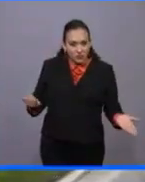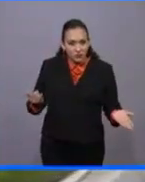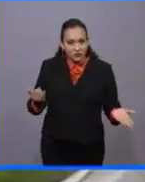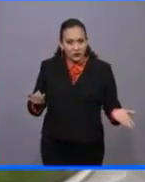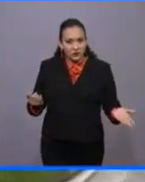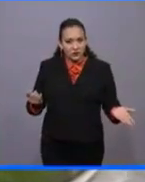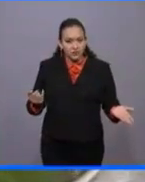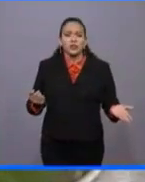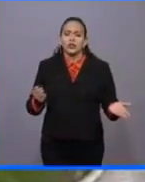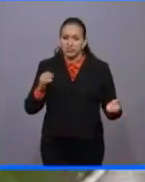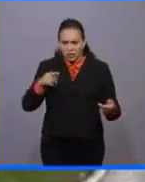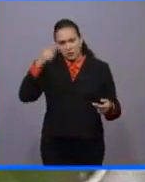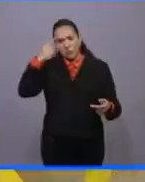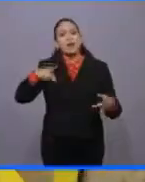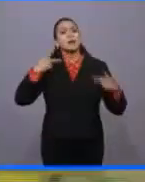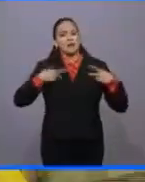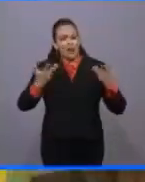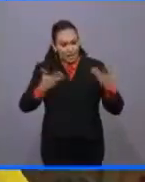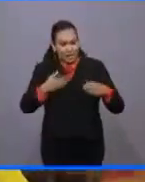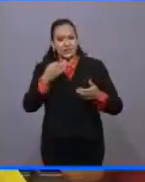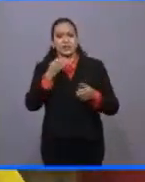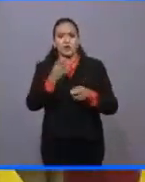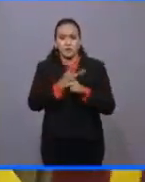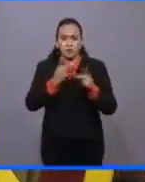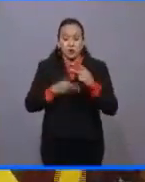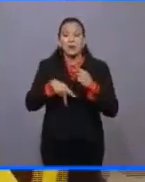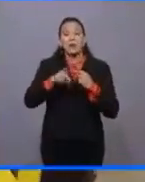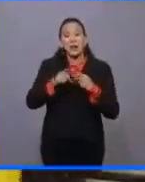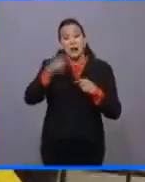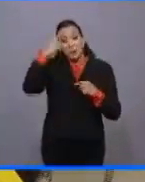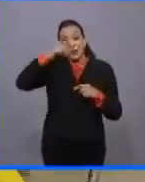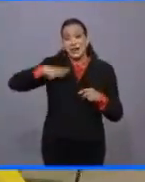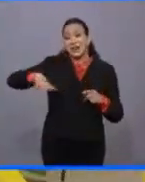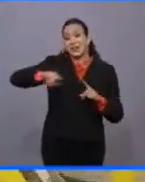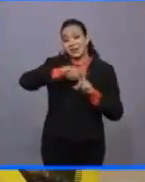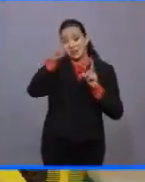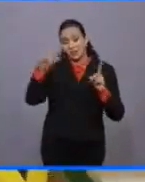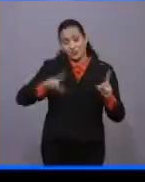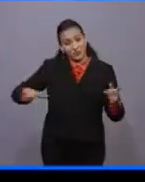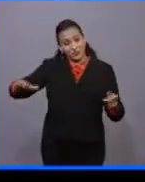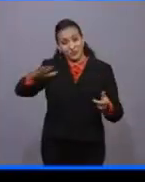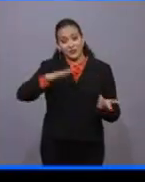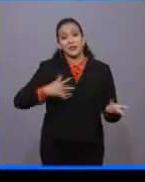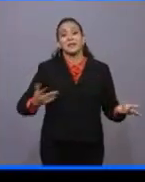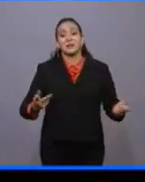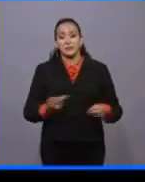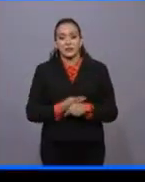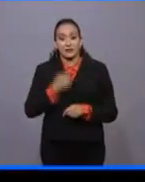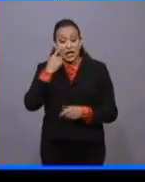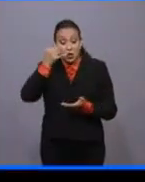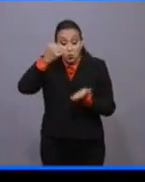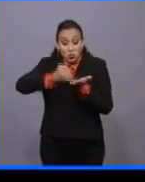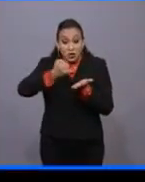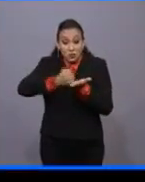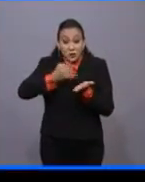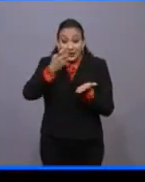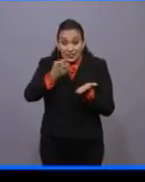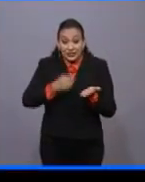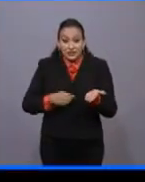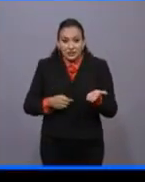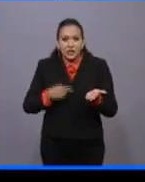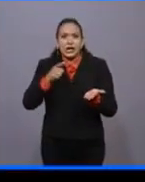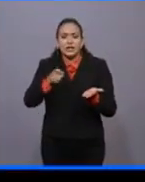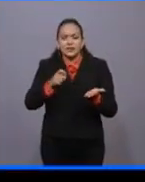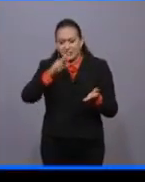no solo para quienes producen mercancías, sino para todo el país en su conjunto. Un arancel no le va a pegar